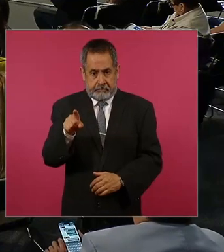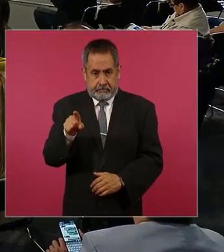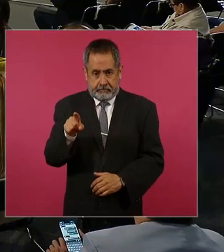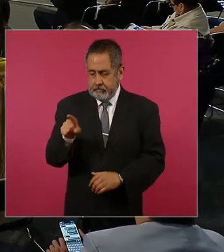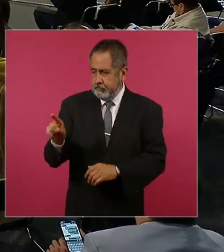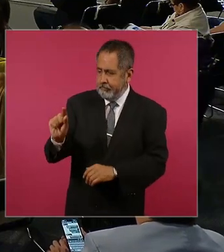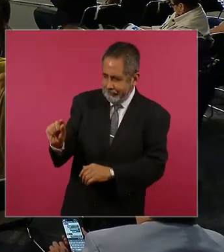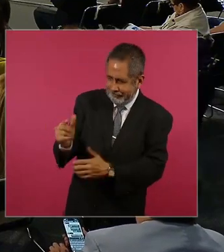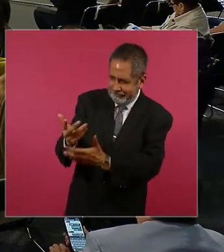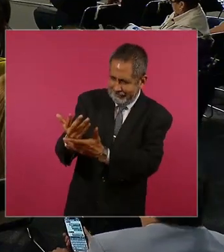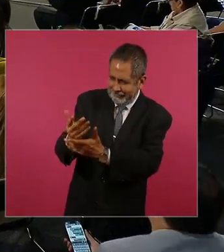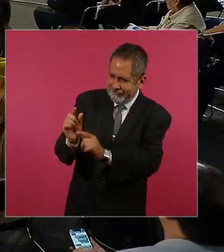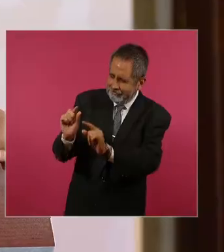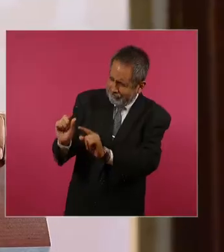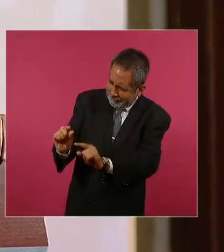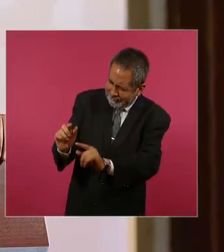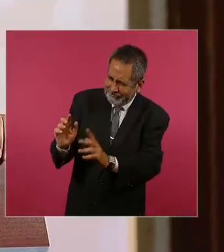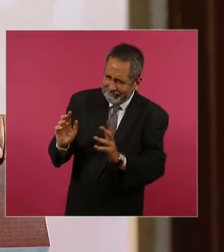espérate,